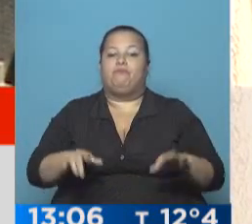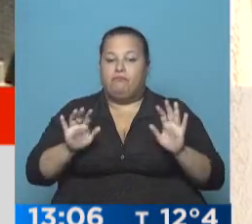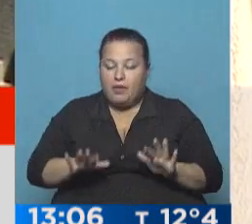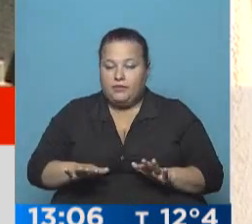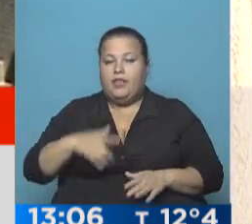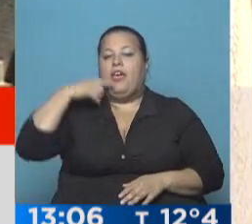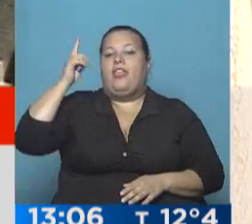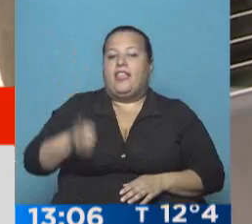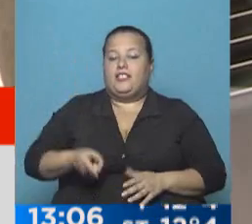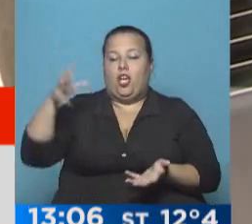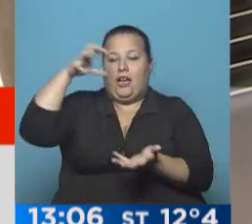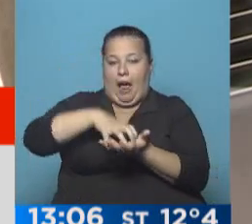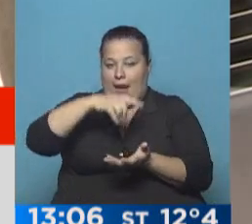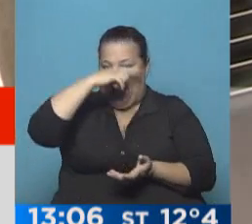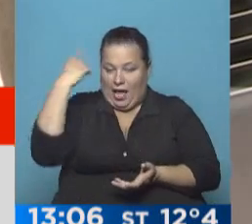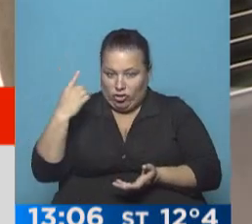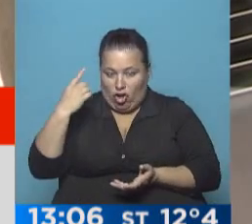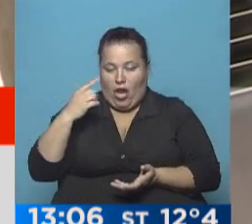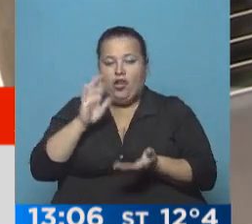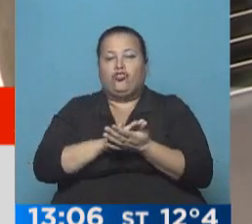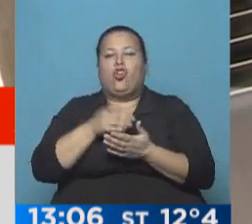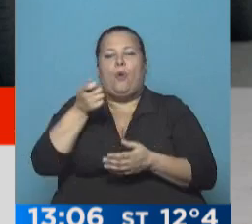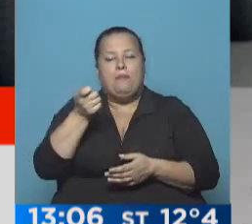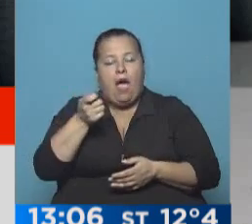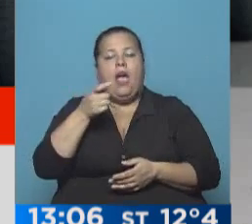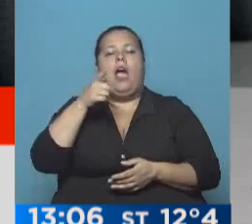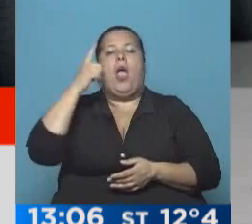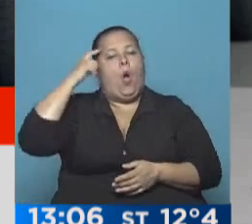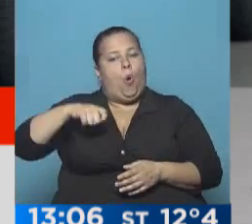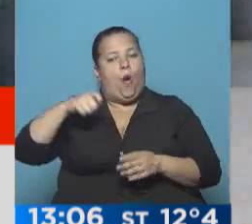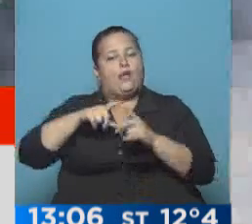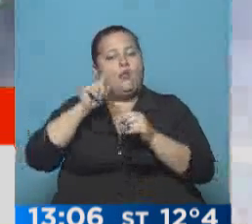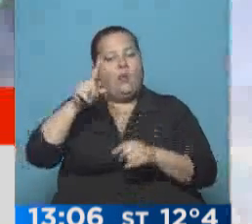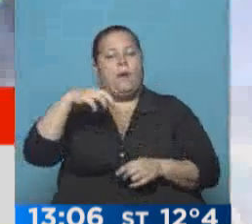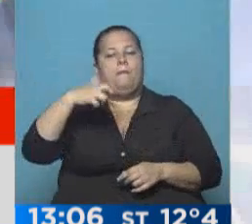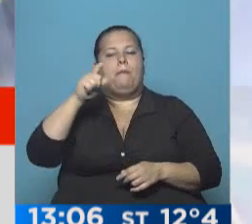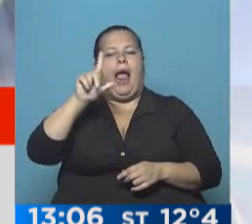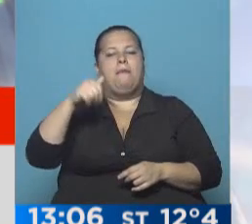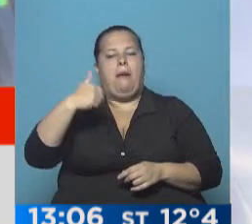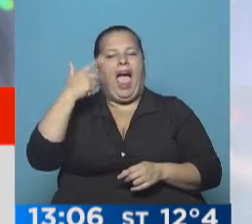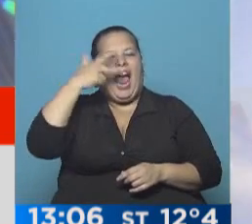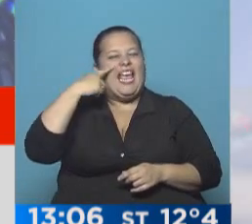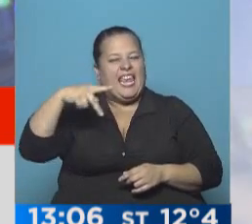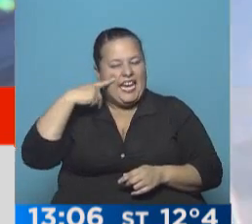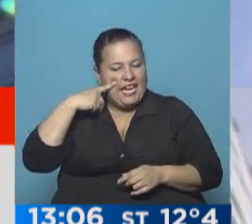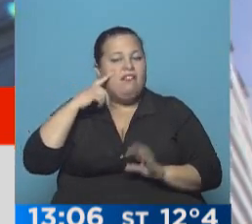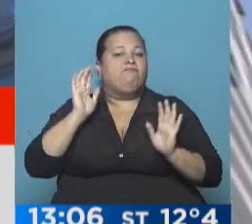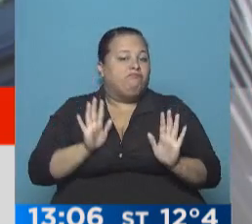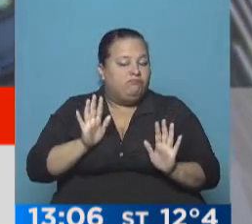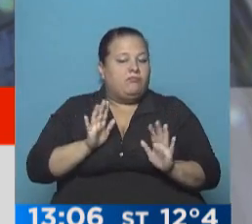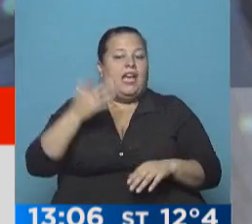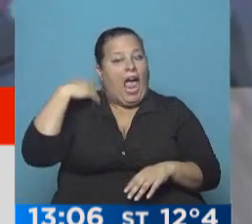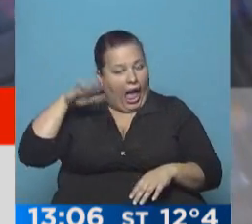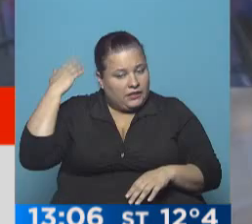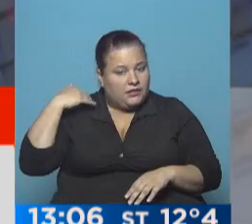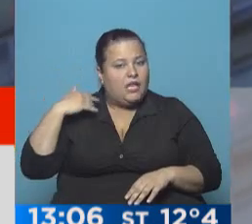tras la decisión de la Cámara Nacional en lo criminal, la jueza de primera instancia, Fabiana Palmaghini, entonces de esta manera, quien se